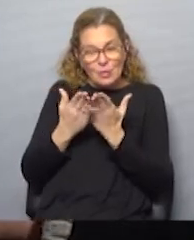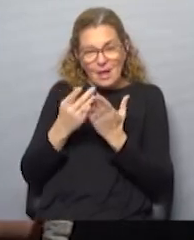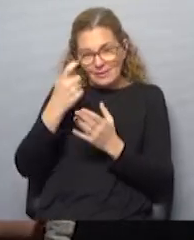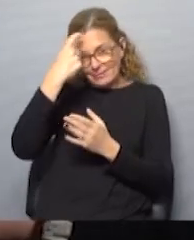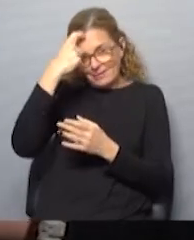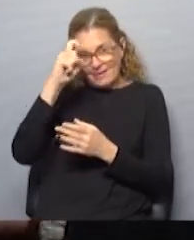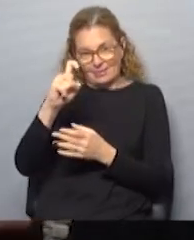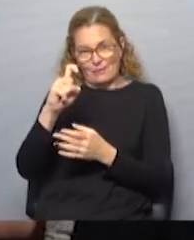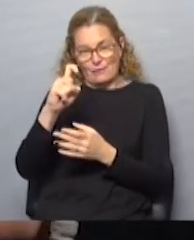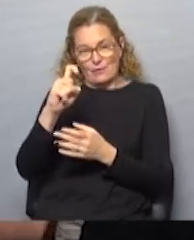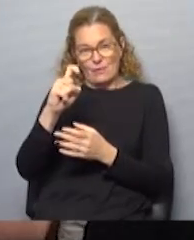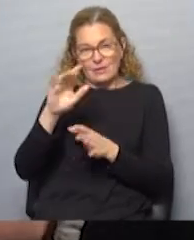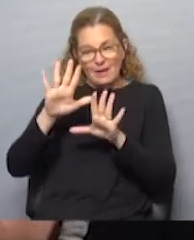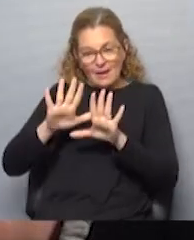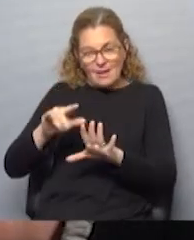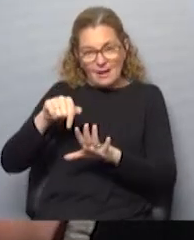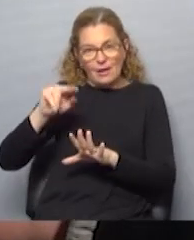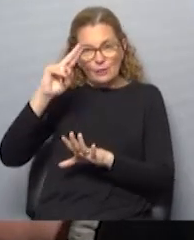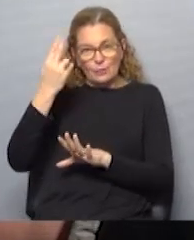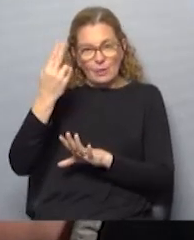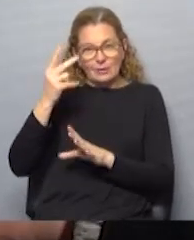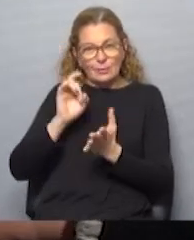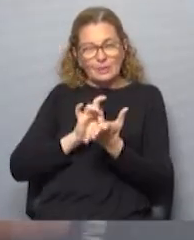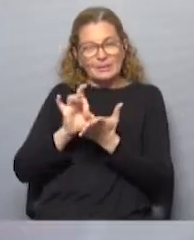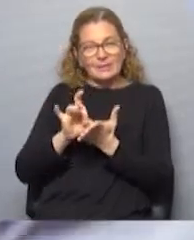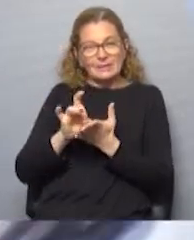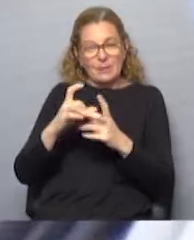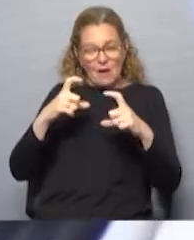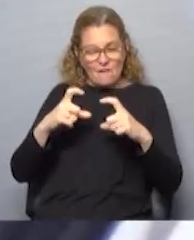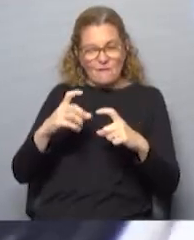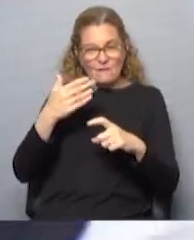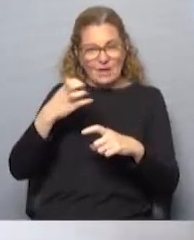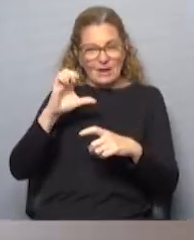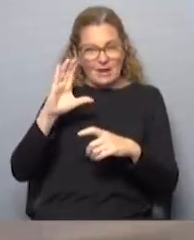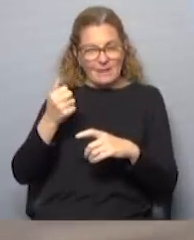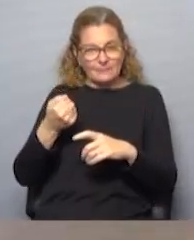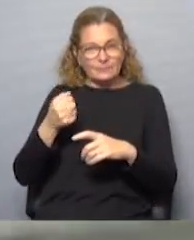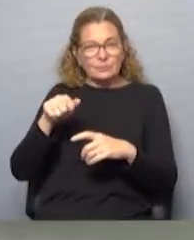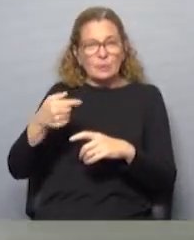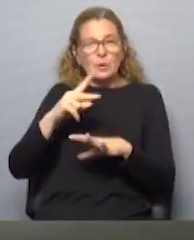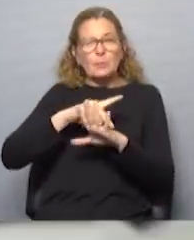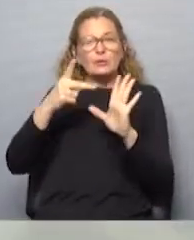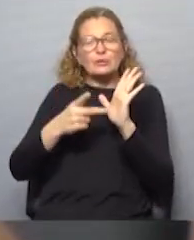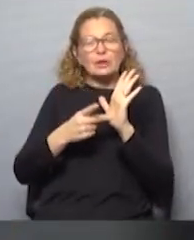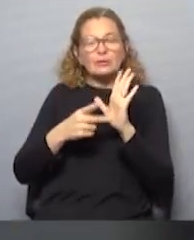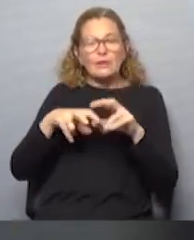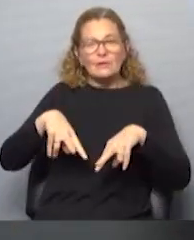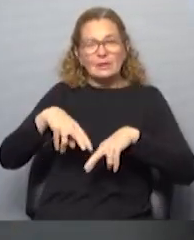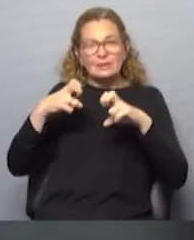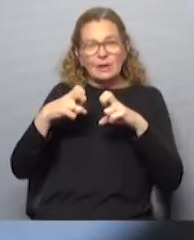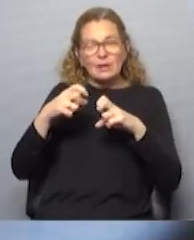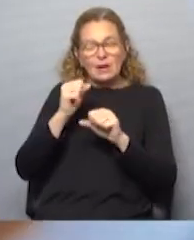y jóvenes se retengan en el país a través del sistema nacional de becas y bueno luego proyectos de investigación que pueden haber